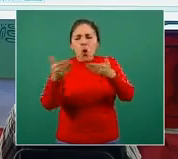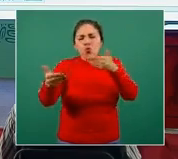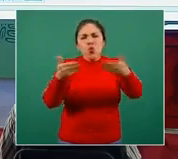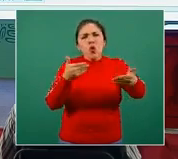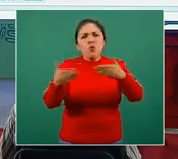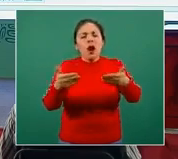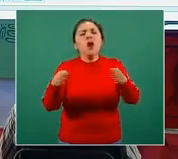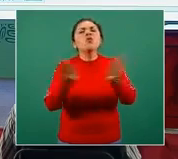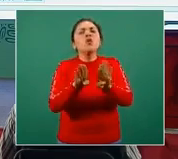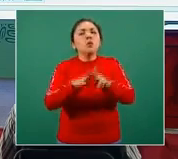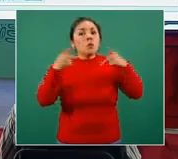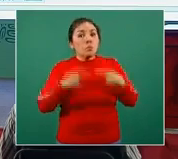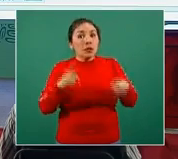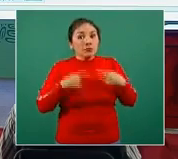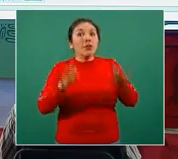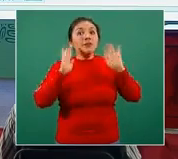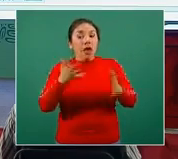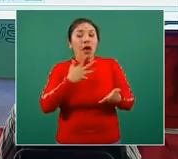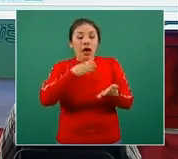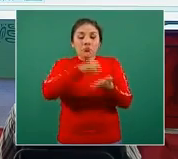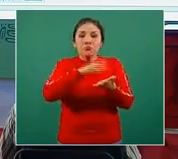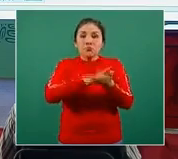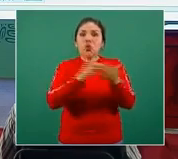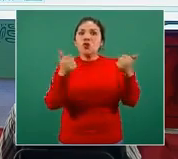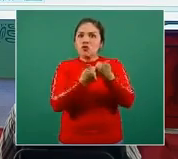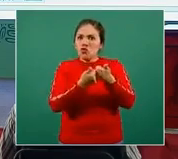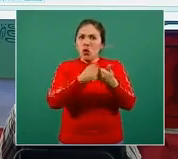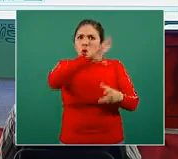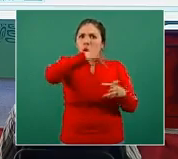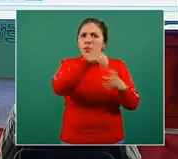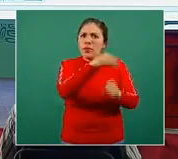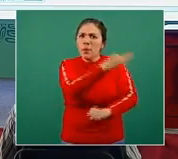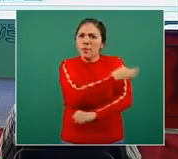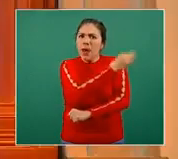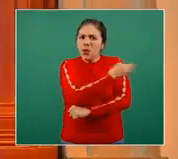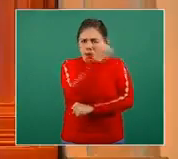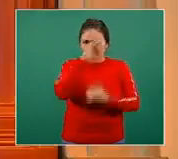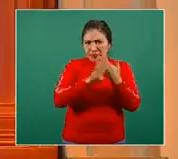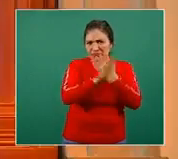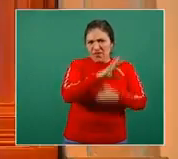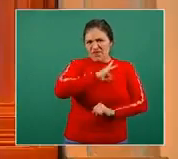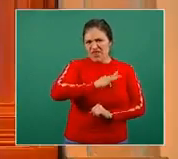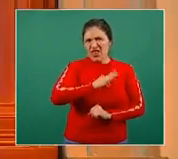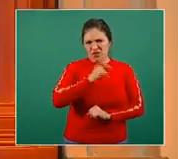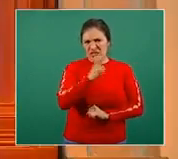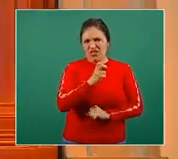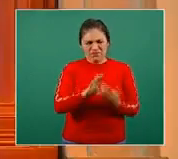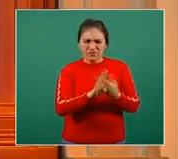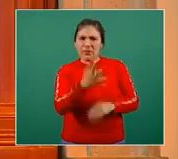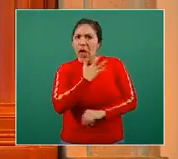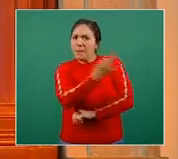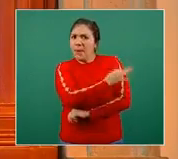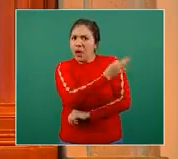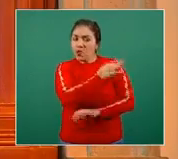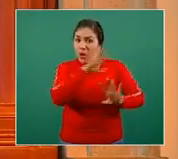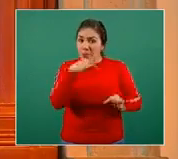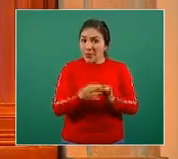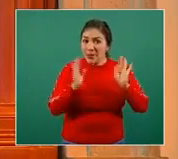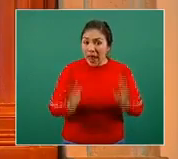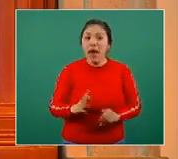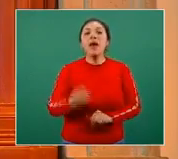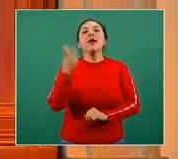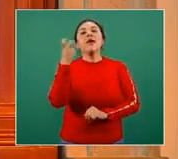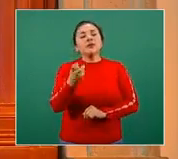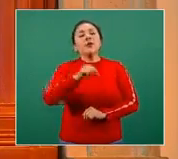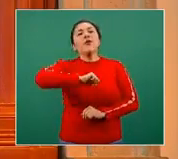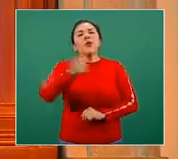relación a las personas que ya tienen esquemas completos de vacuna contra el virus SARS-CoV-2, contra la COVID-19, y pues inclusive